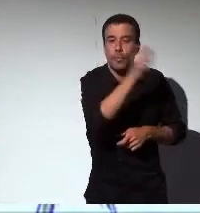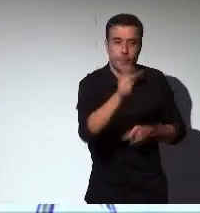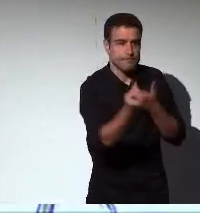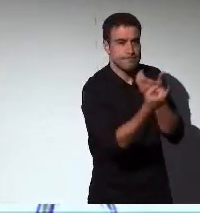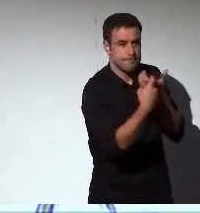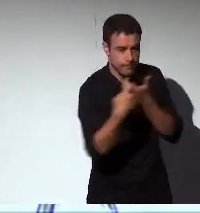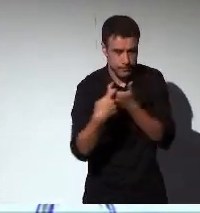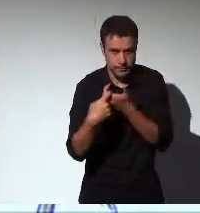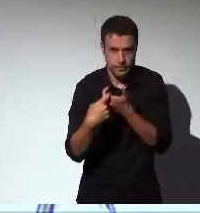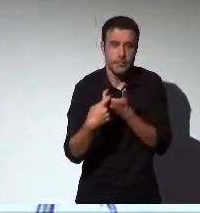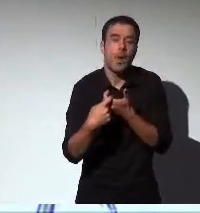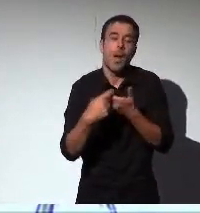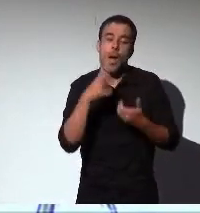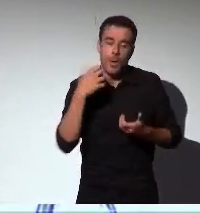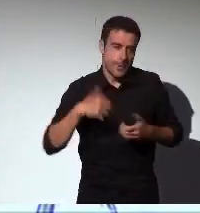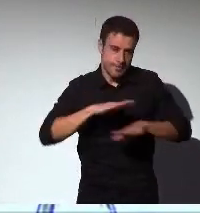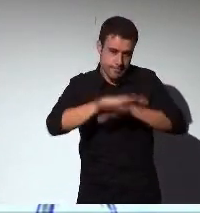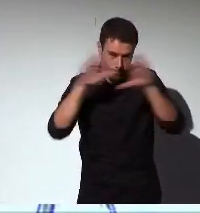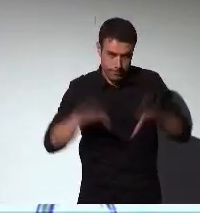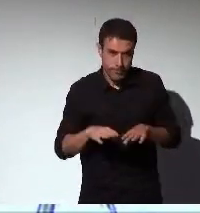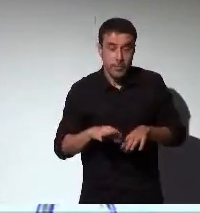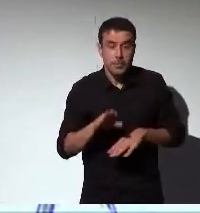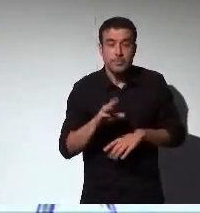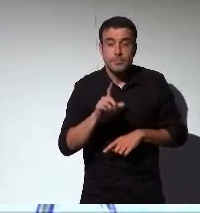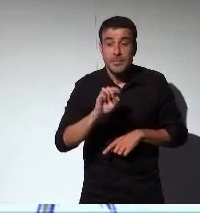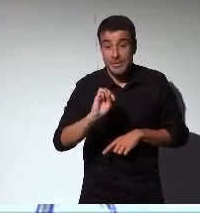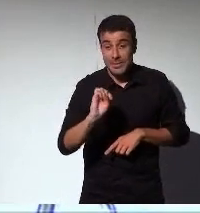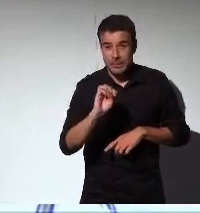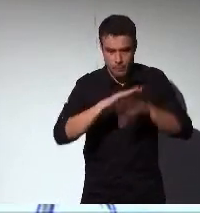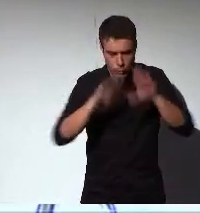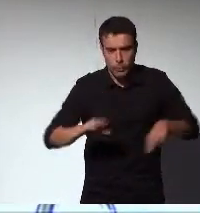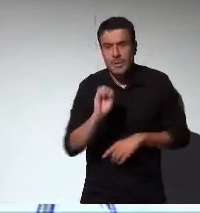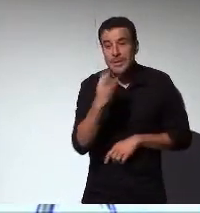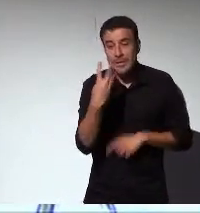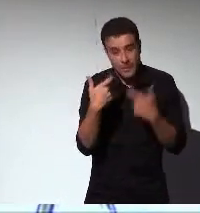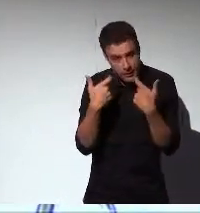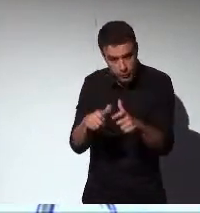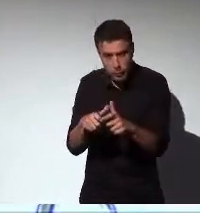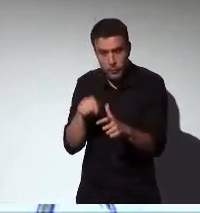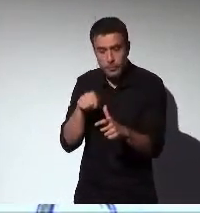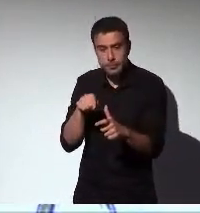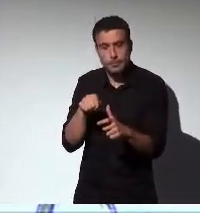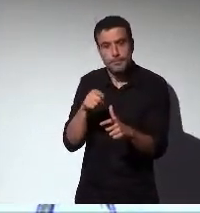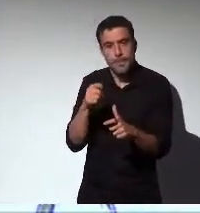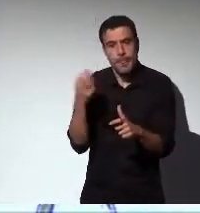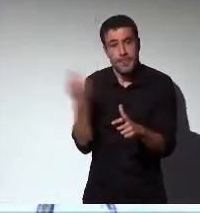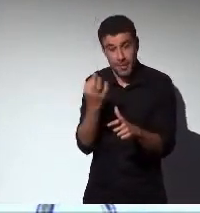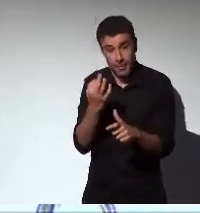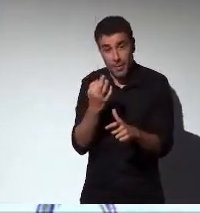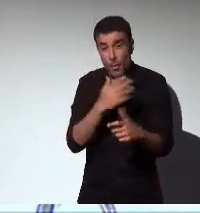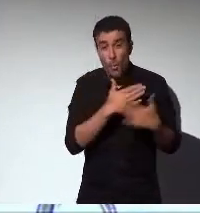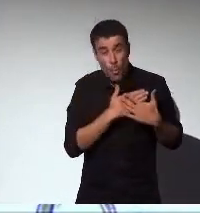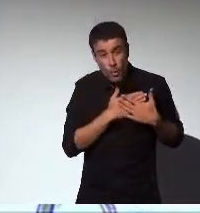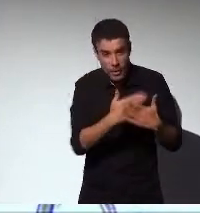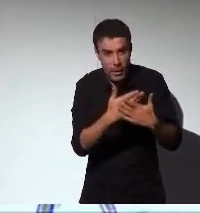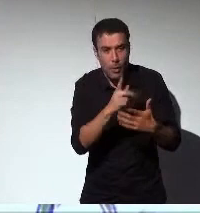Como final, decir a modo de conclusiones, el tercer sector tiene que seguir impulsando el voluntariado como un mecanismo